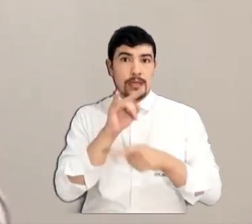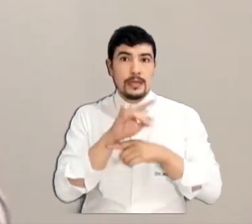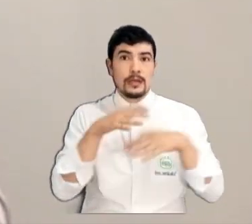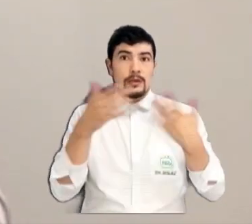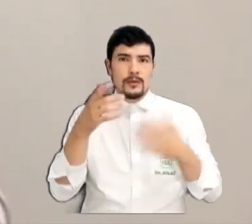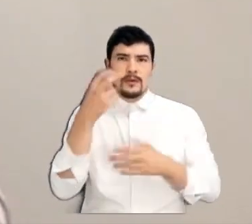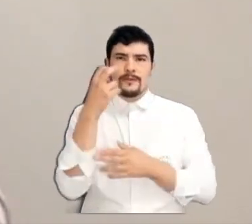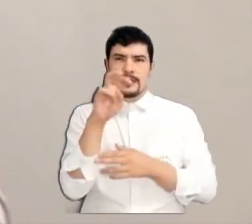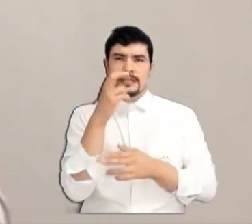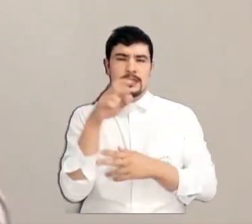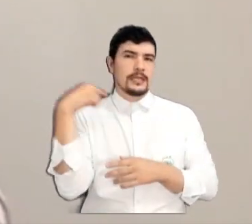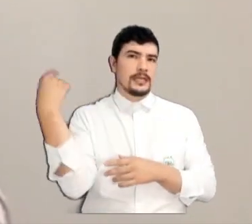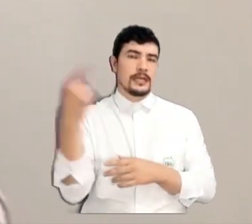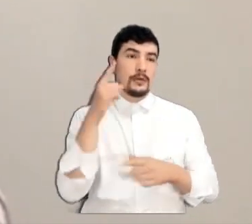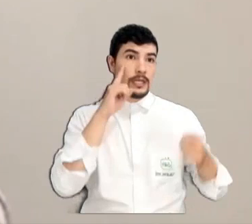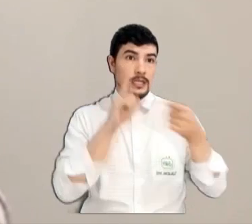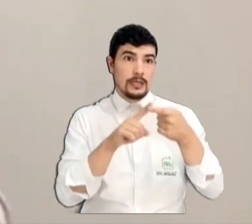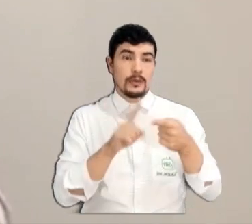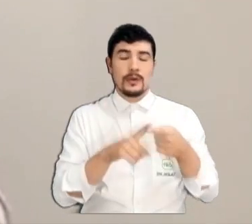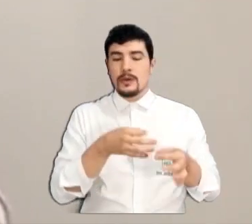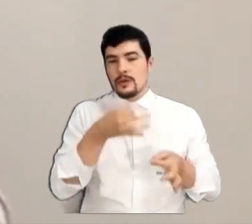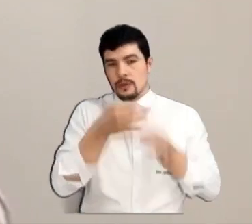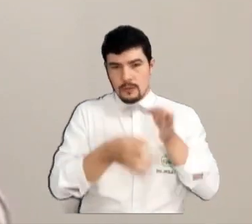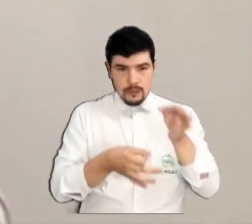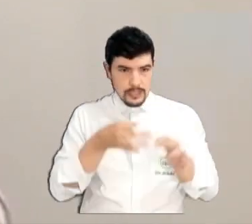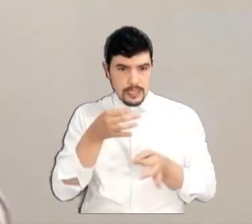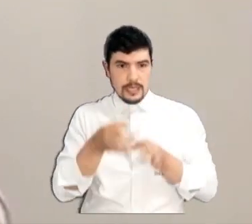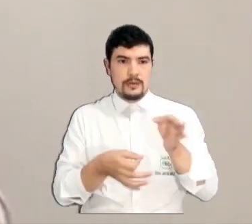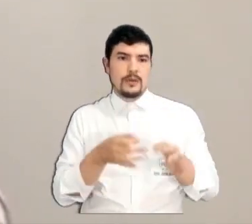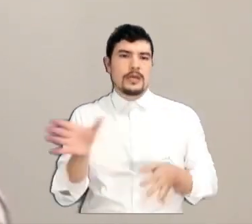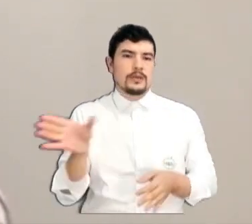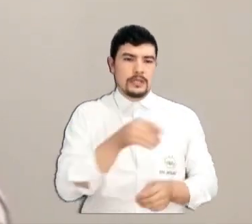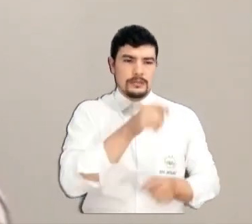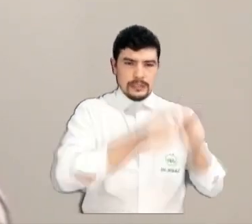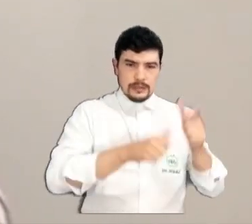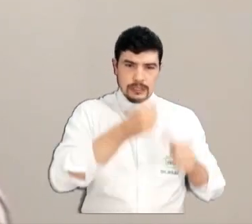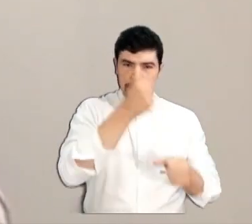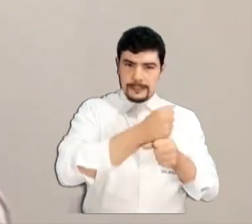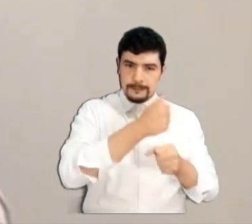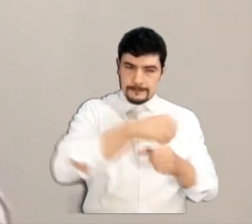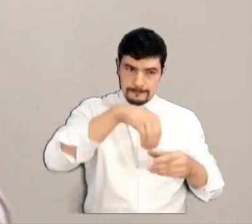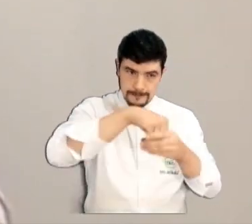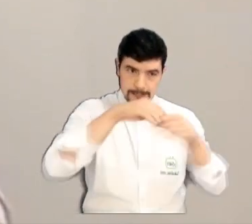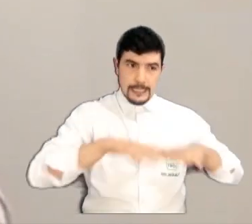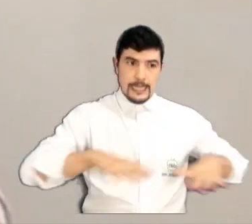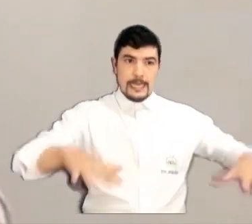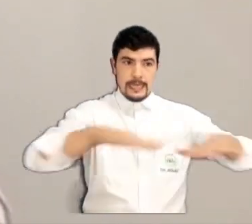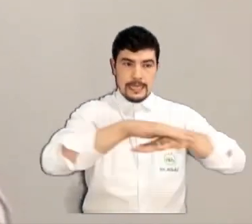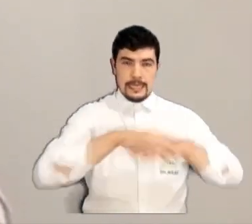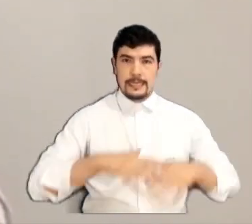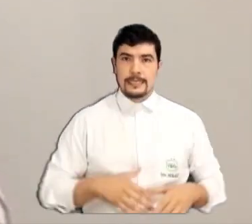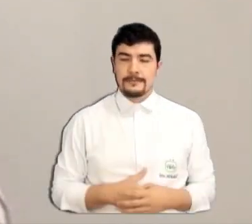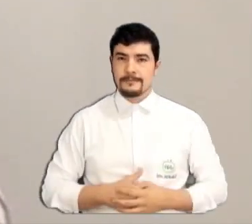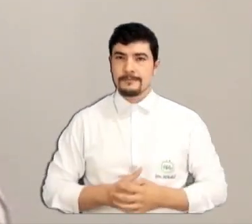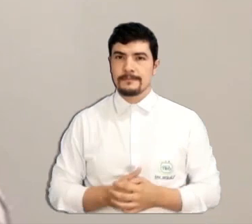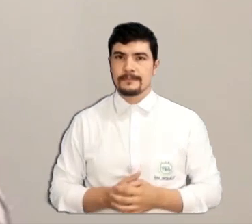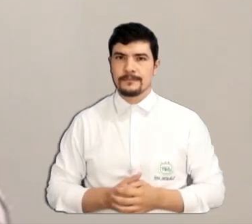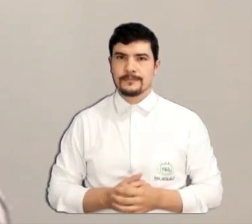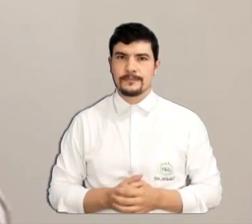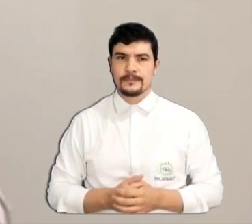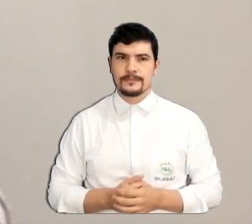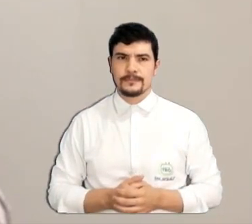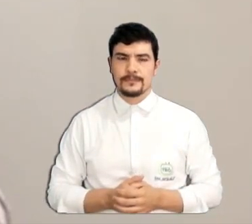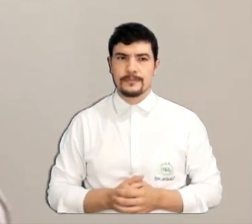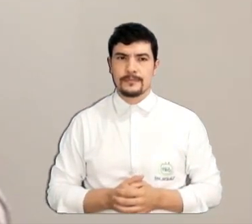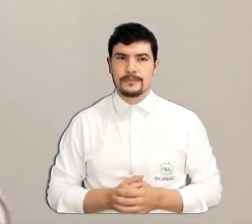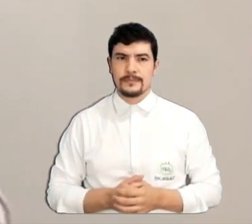obreros, ingenieros y personal de cada firma contratista. Hay que resaltar que las obras venían en curso normal y se desarrollaban